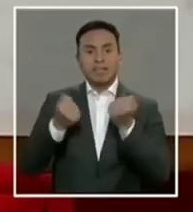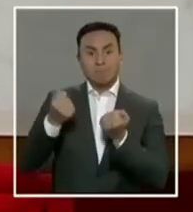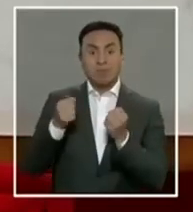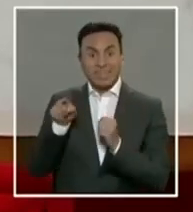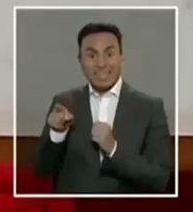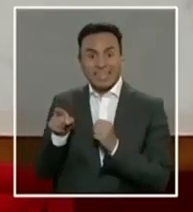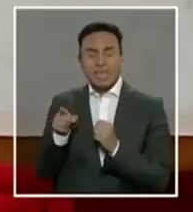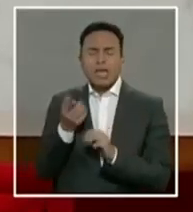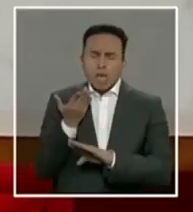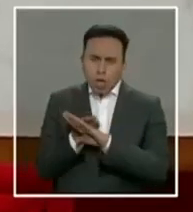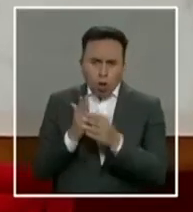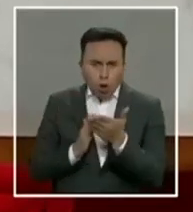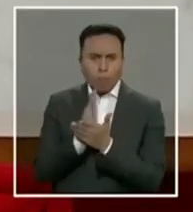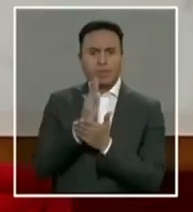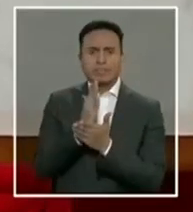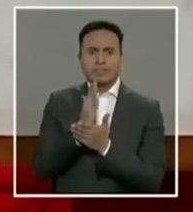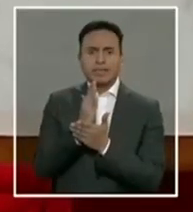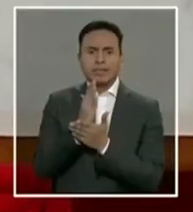Transporte